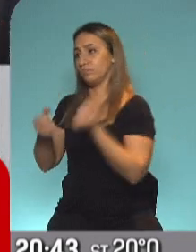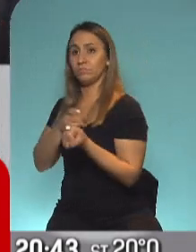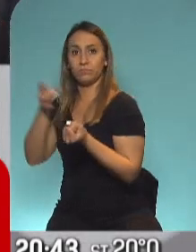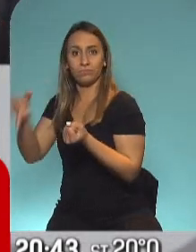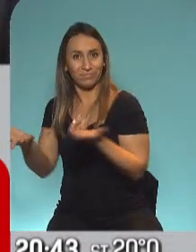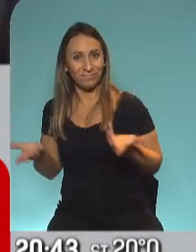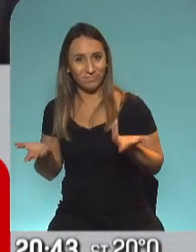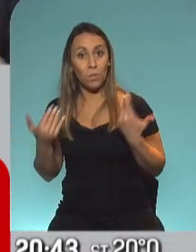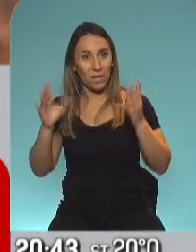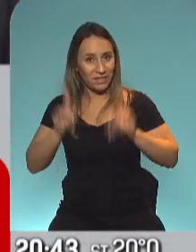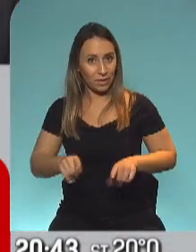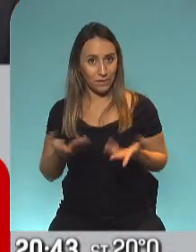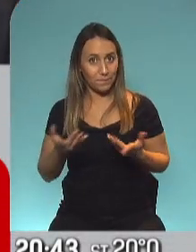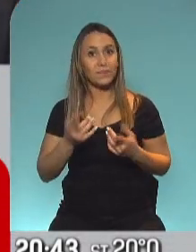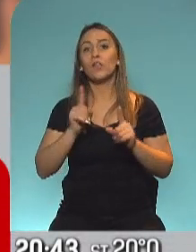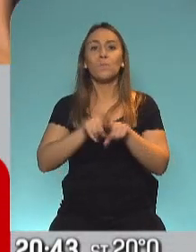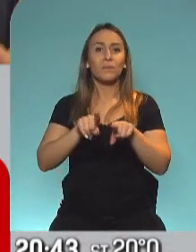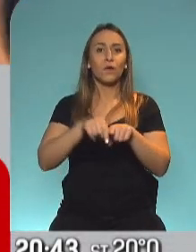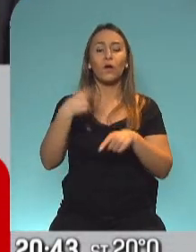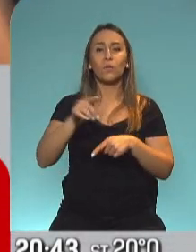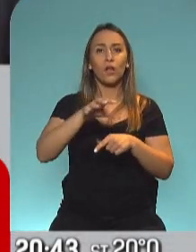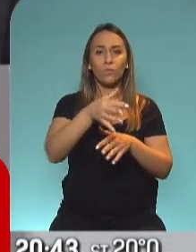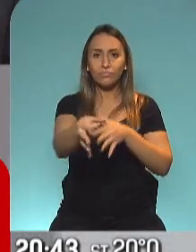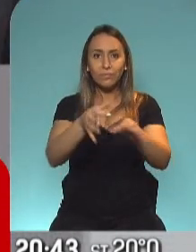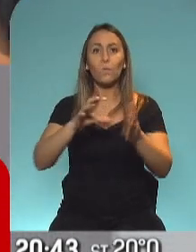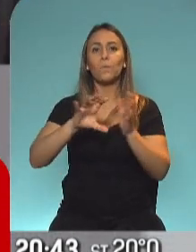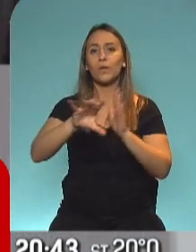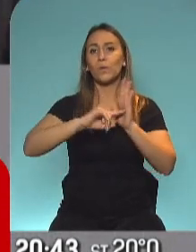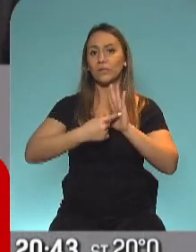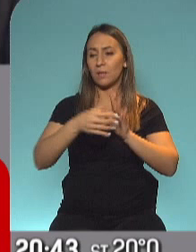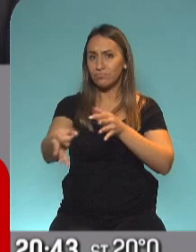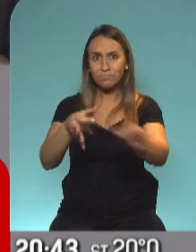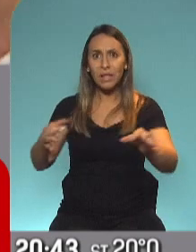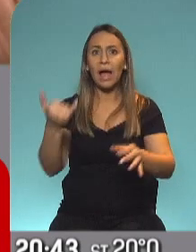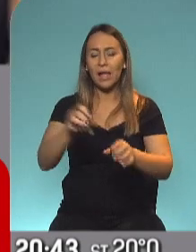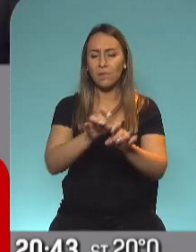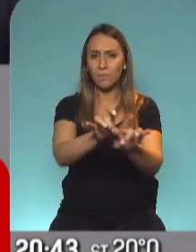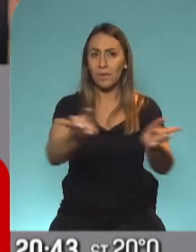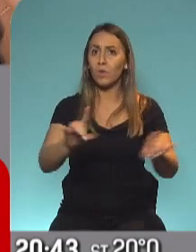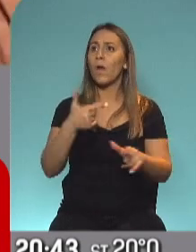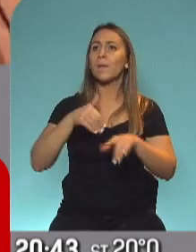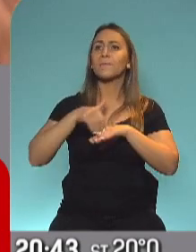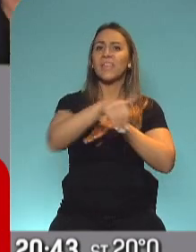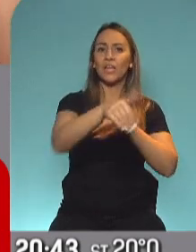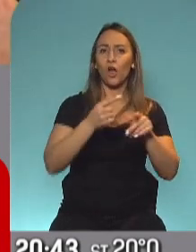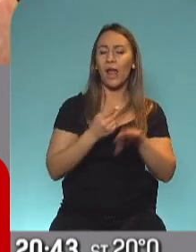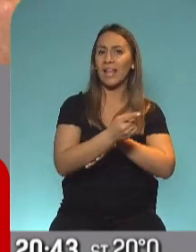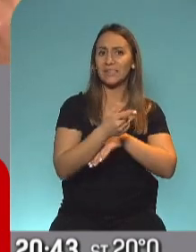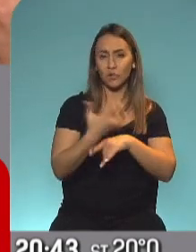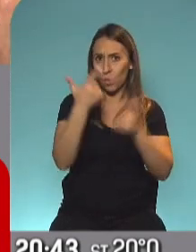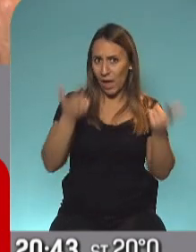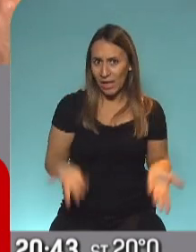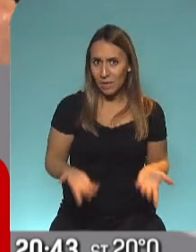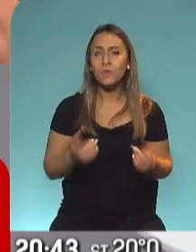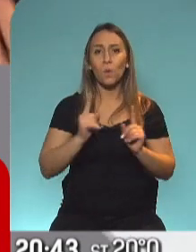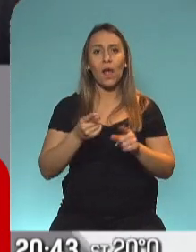brotes que se han dado en el interior, no hay vuelos de cabotaje, no hay micros de larga distancia, y sin embargo hay brotes. Y hay brotes porque ha venido gente